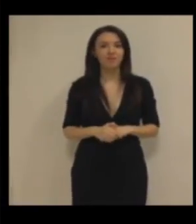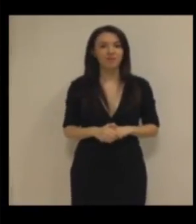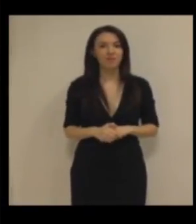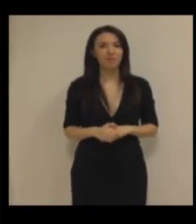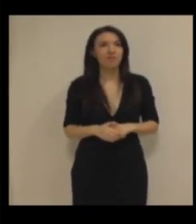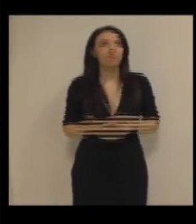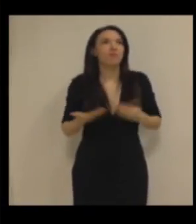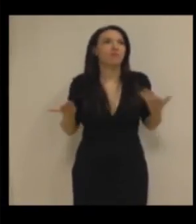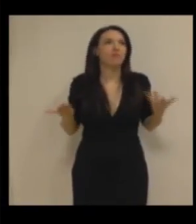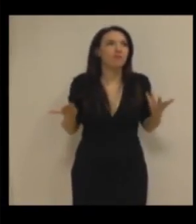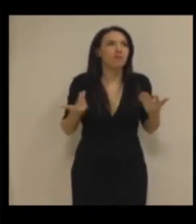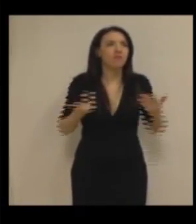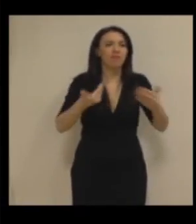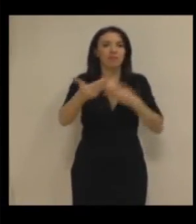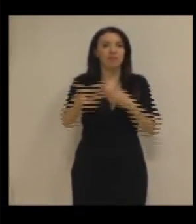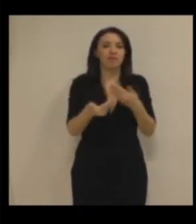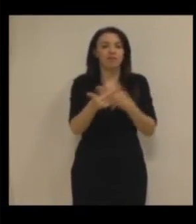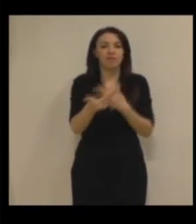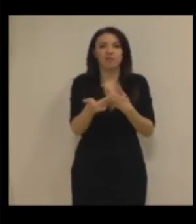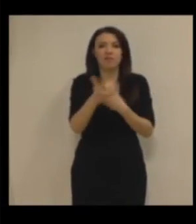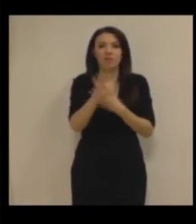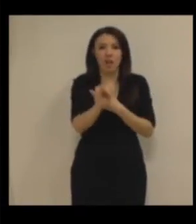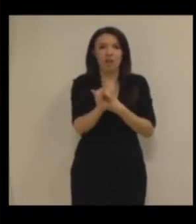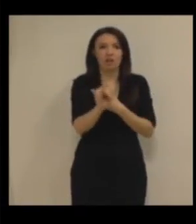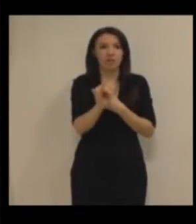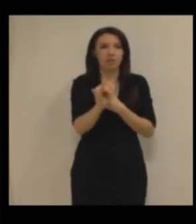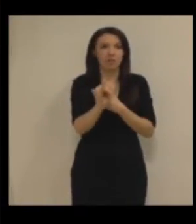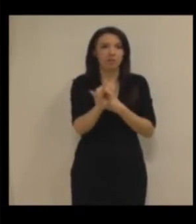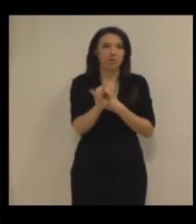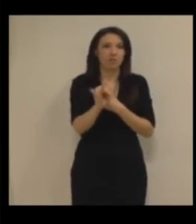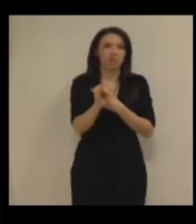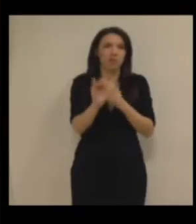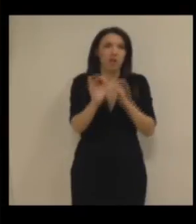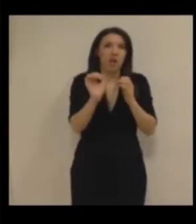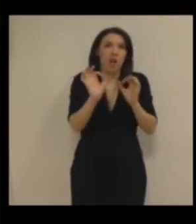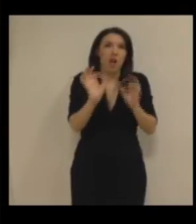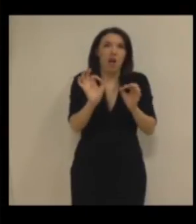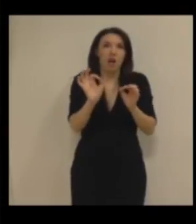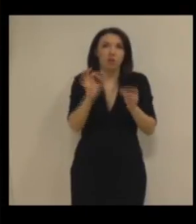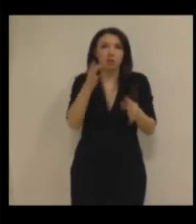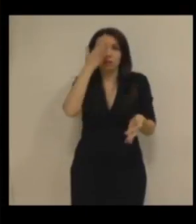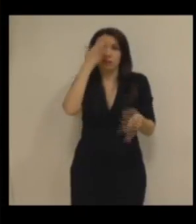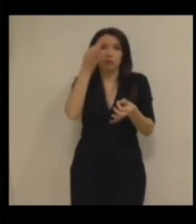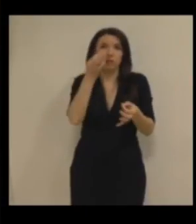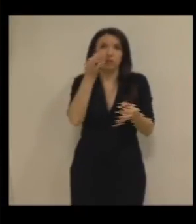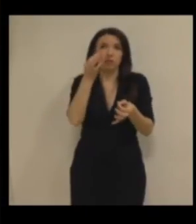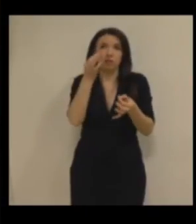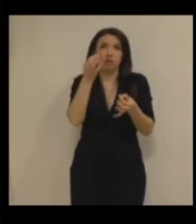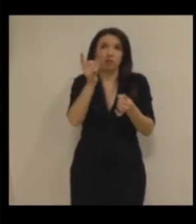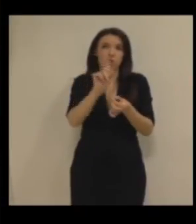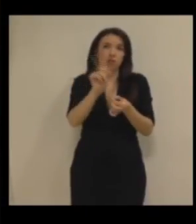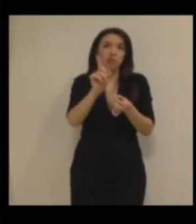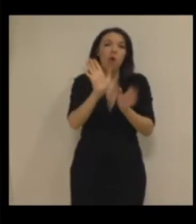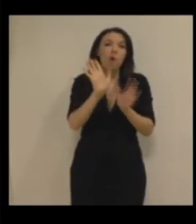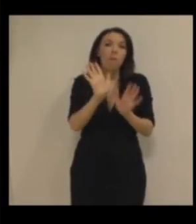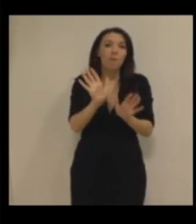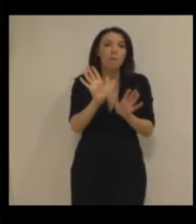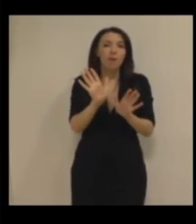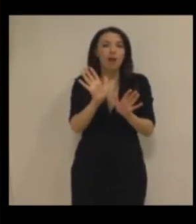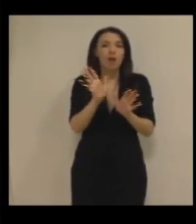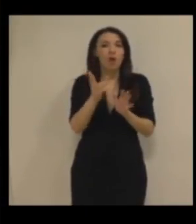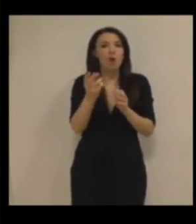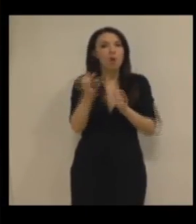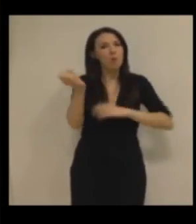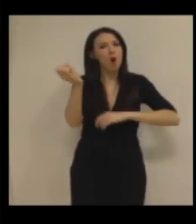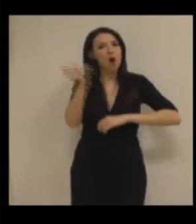Algún día, en algún momento, existe alguno, aunque no es exhaustivo, pero evidentemente el